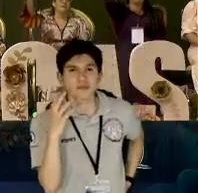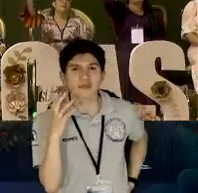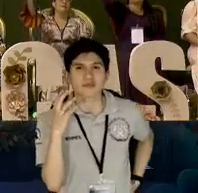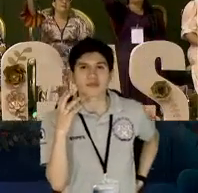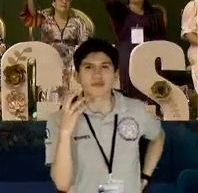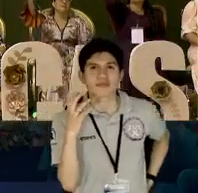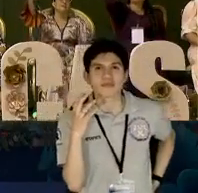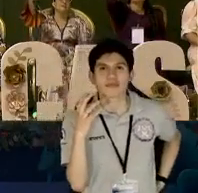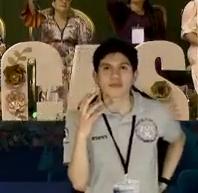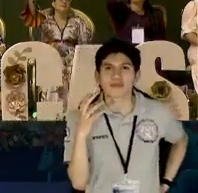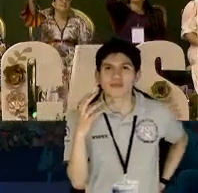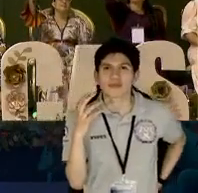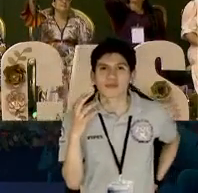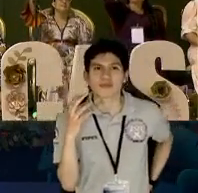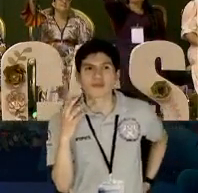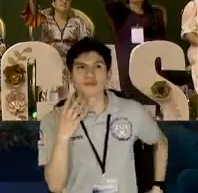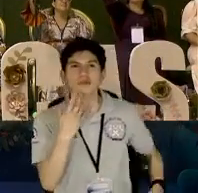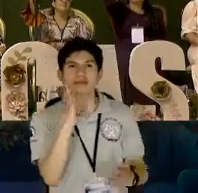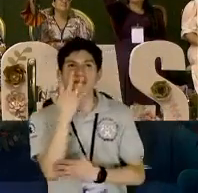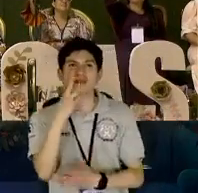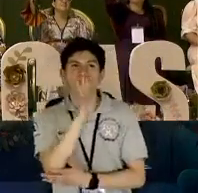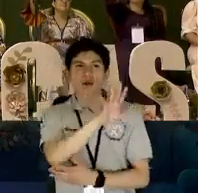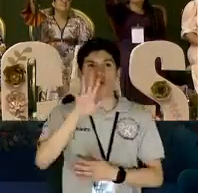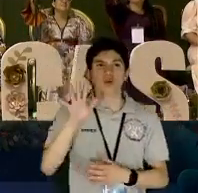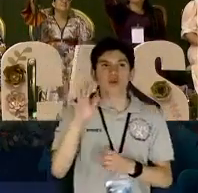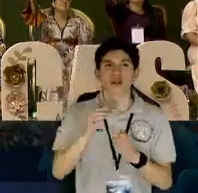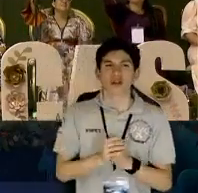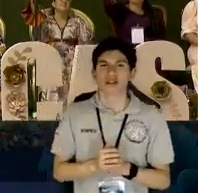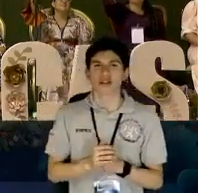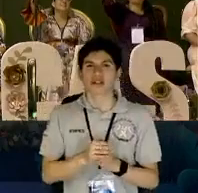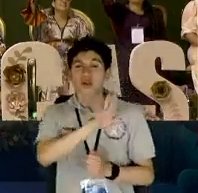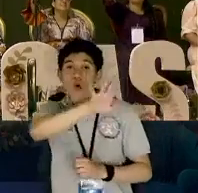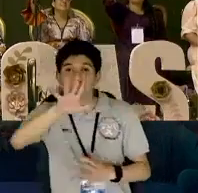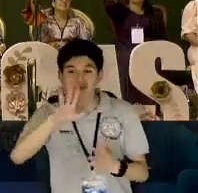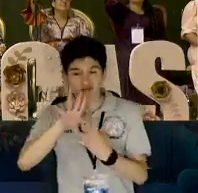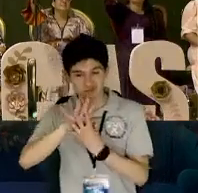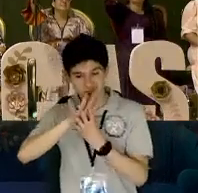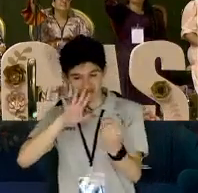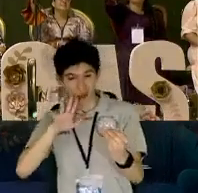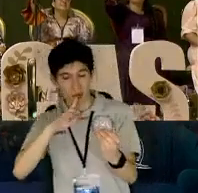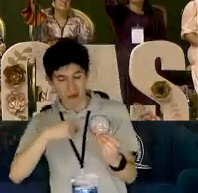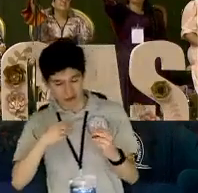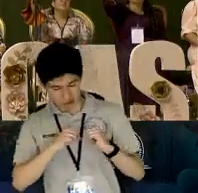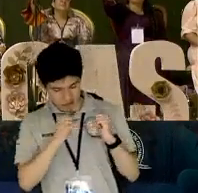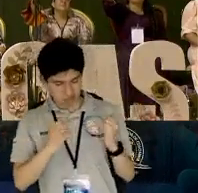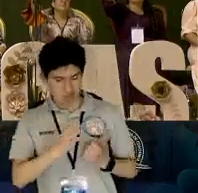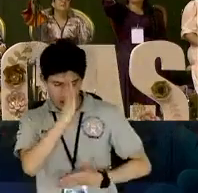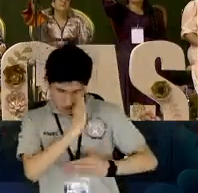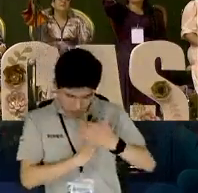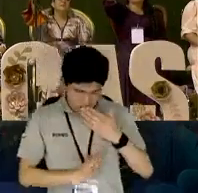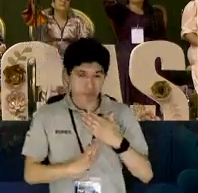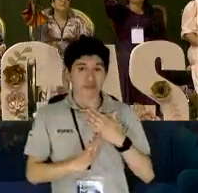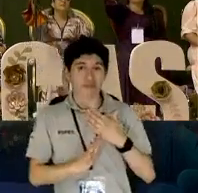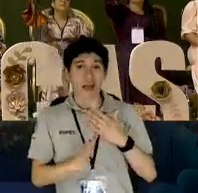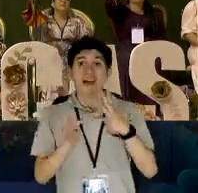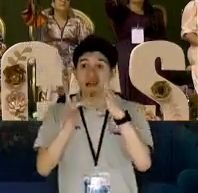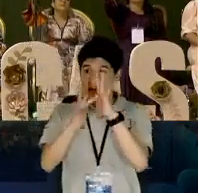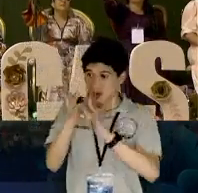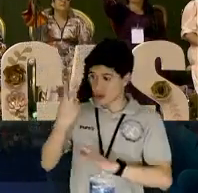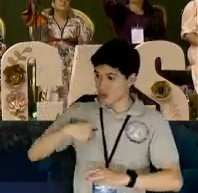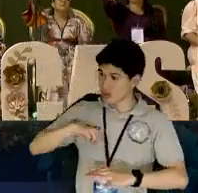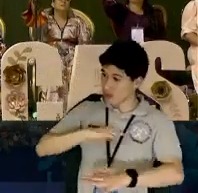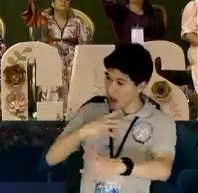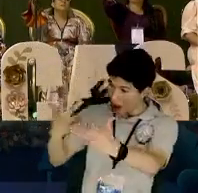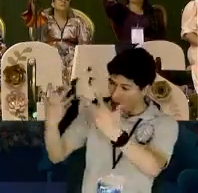Aprended de mí que soy manso y humilde de corazón. Si alguien nos enseñó la humildad, es el